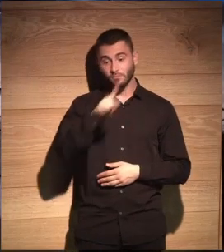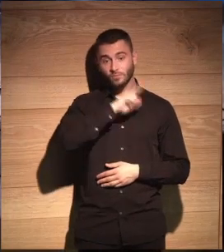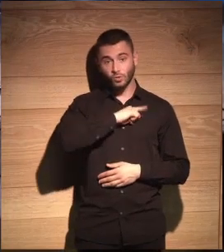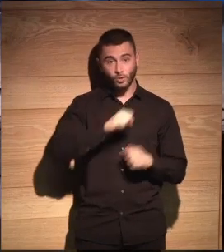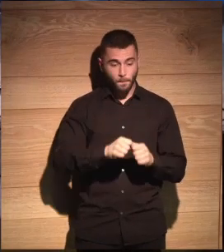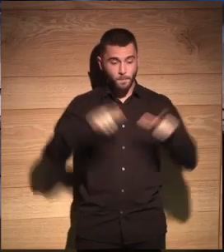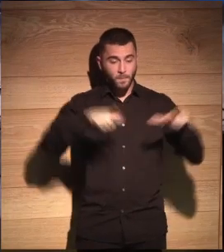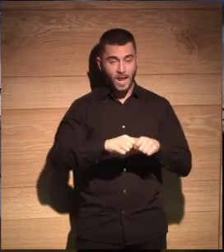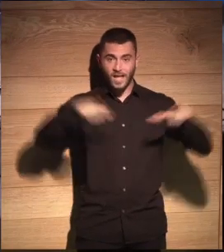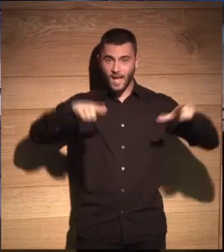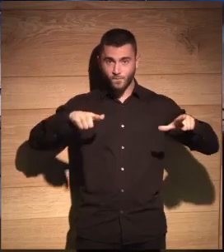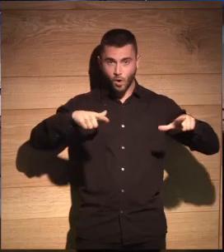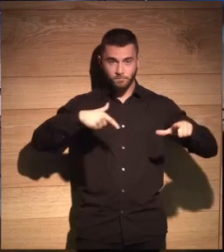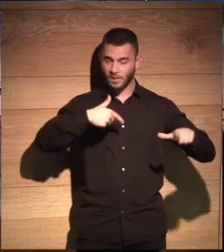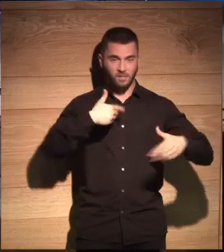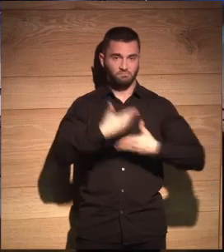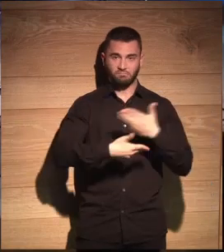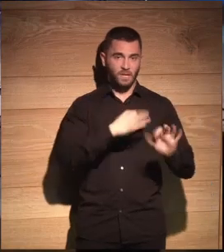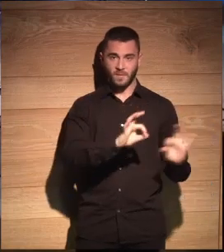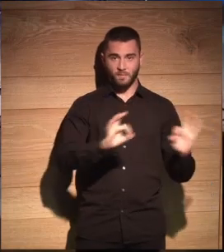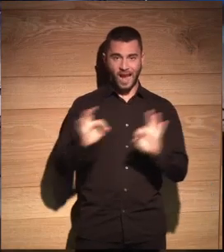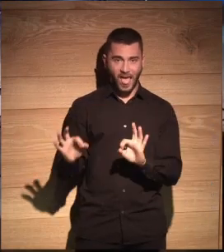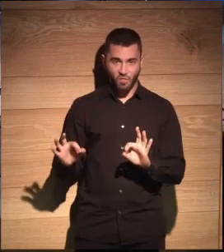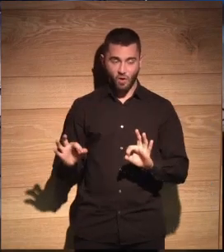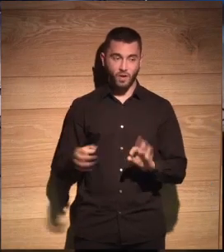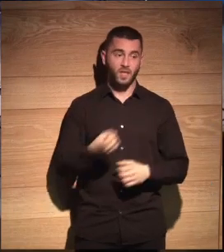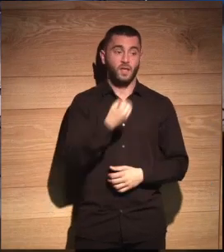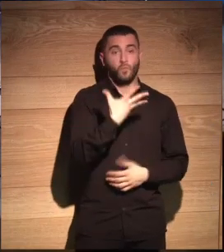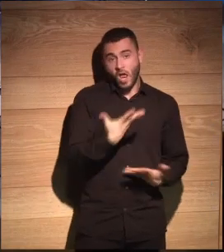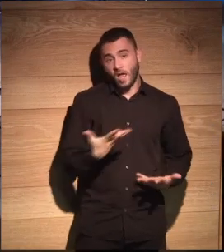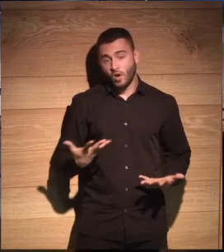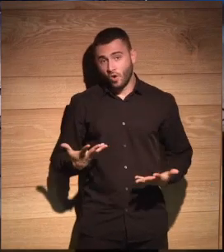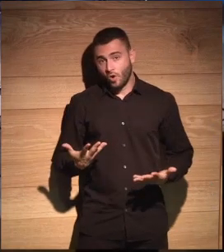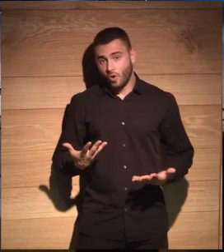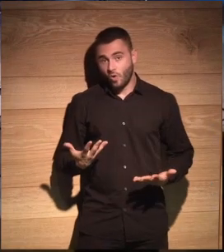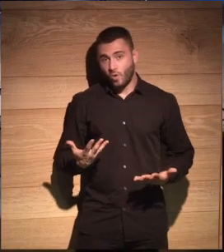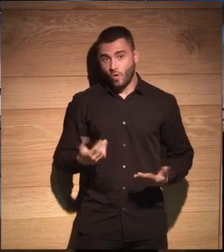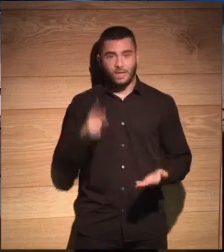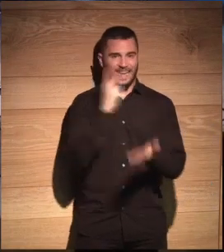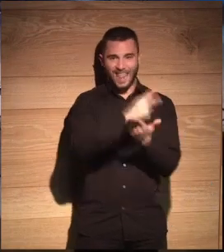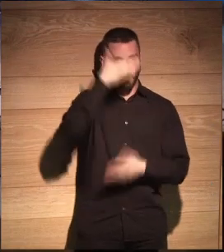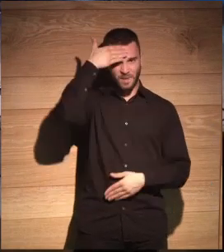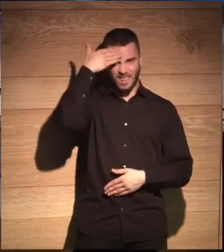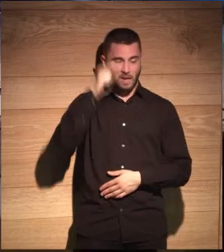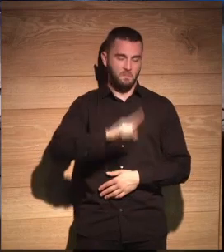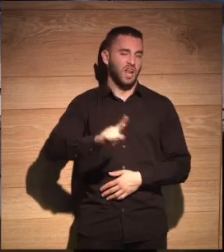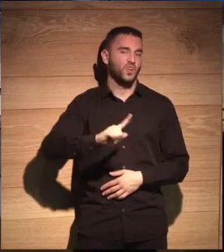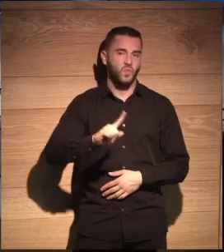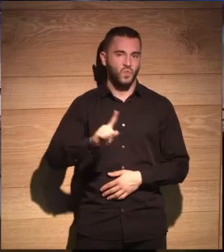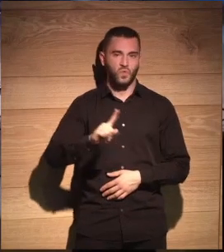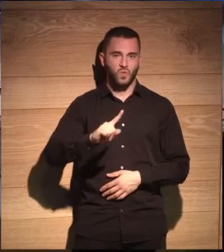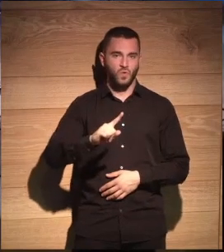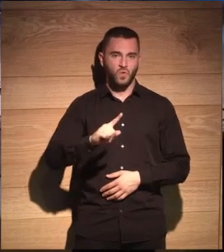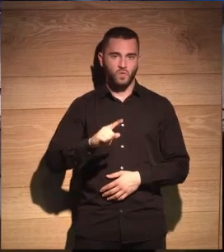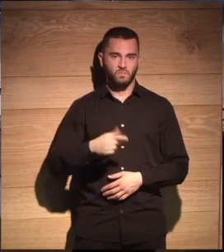las plataformas, con lo cual, bueno, no ha sido nuestro principal reto a la hora de